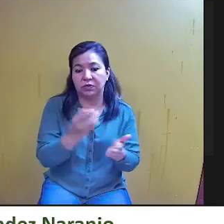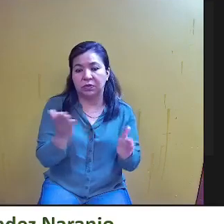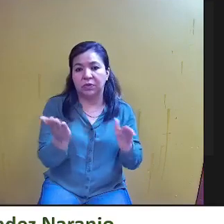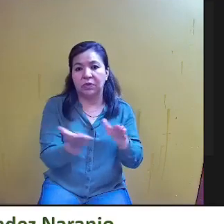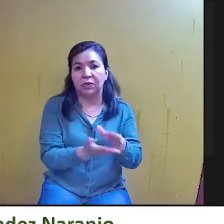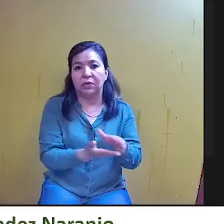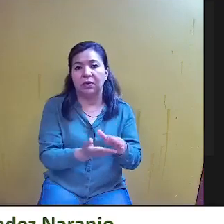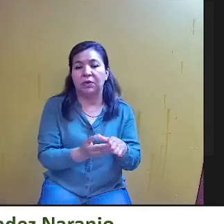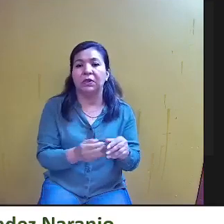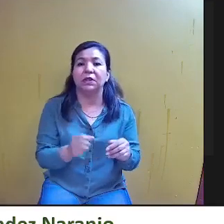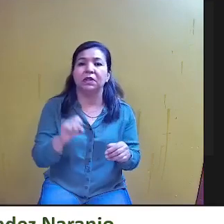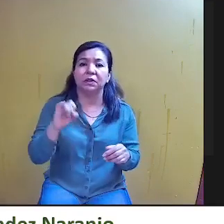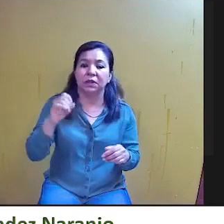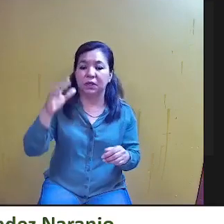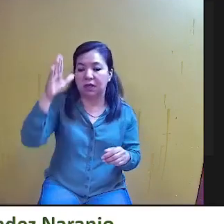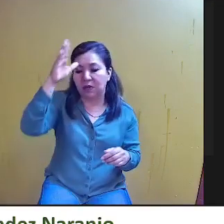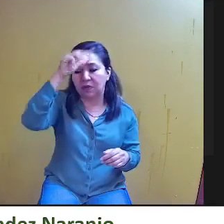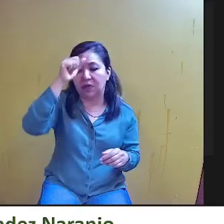el acuerdo